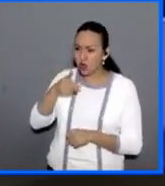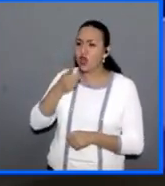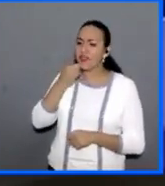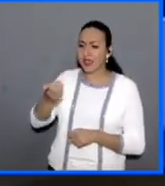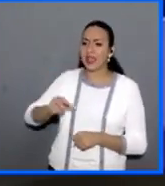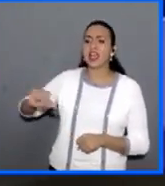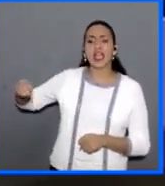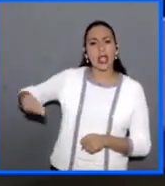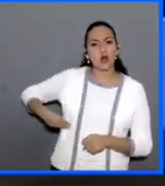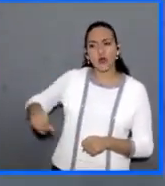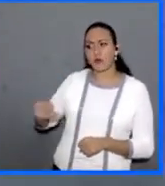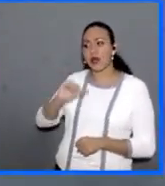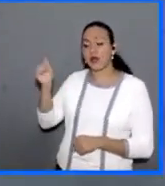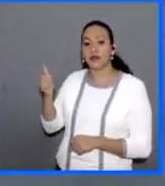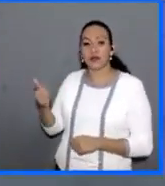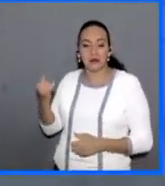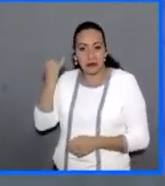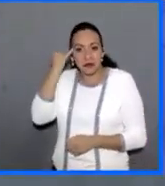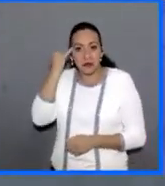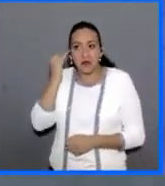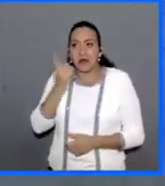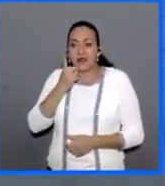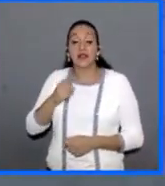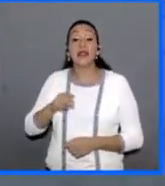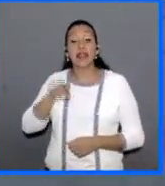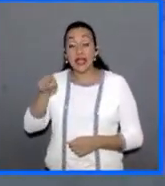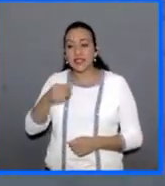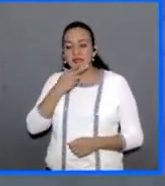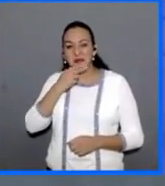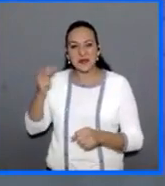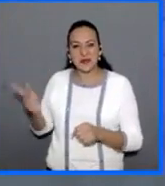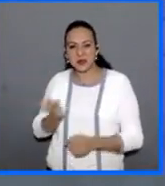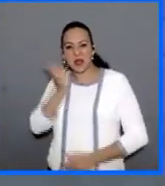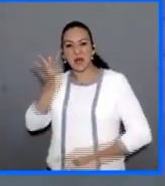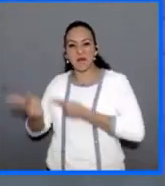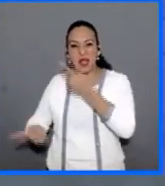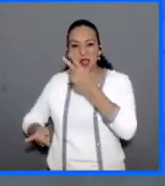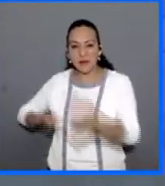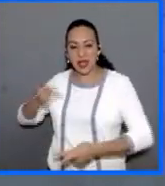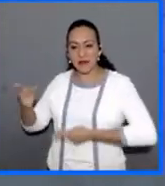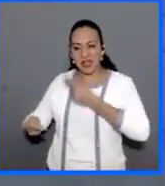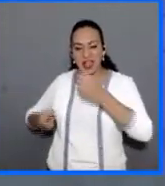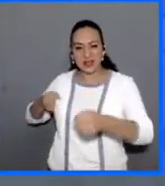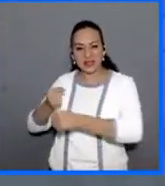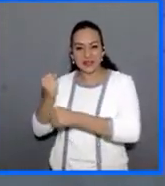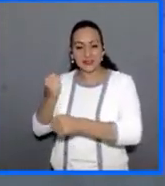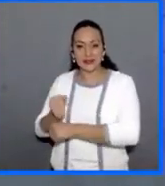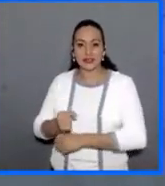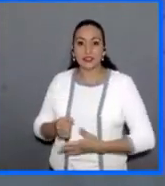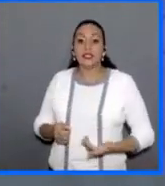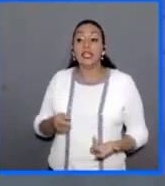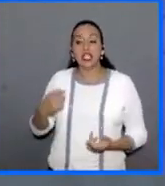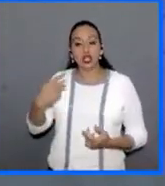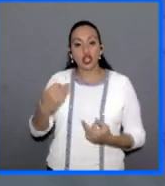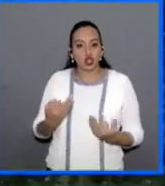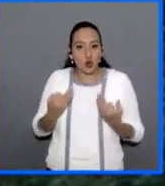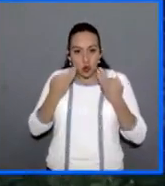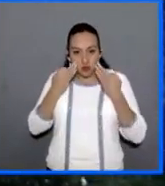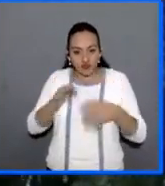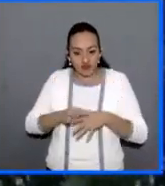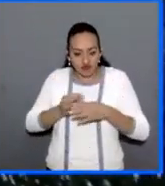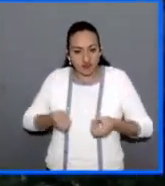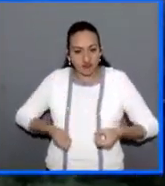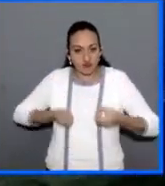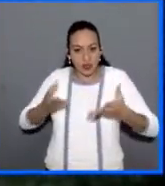presuntamente responsable. Fue interrogado sin perspectiva intercultural. Su testimonio fue manipulado y traducido sin respetar su